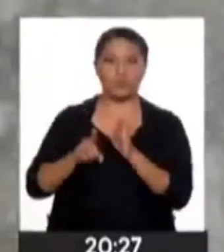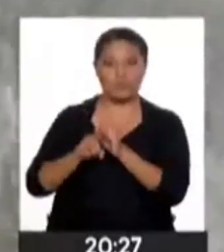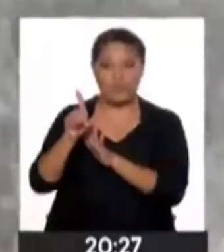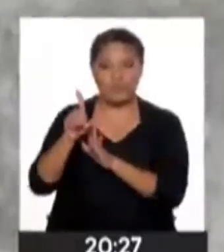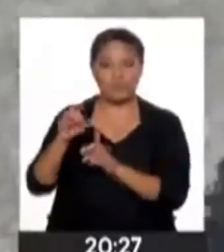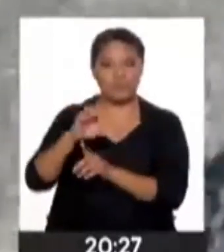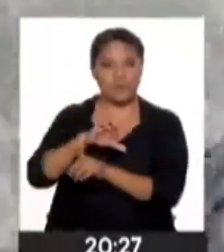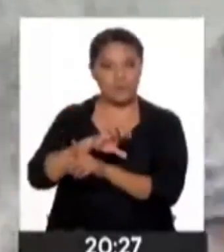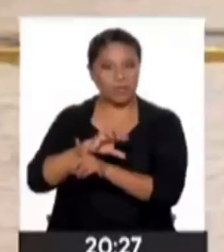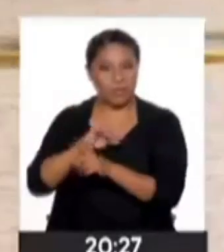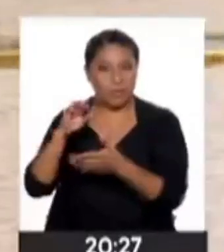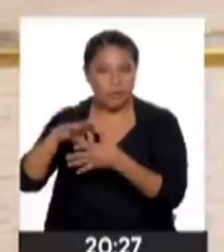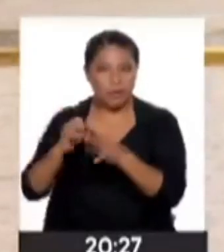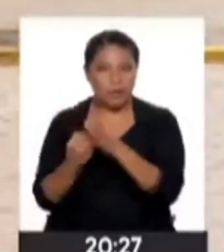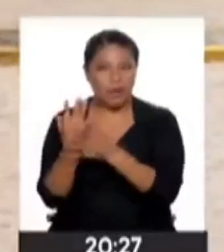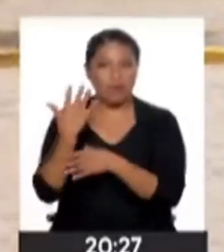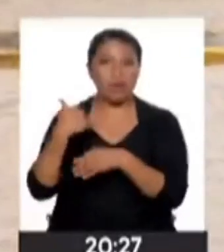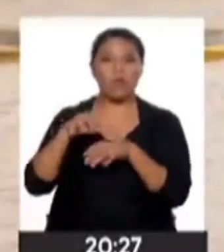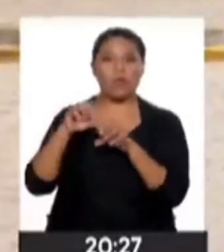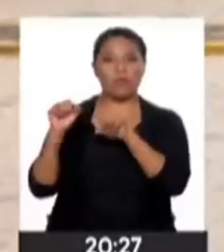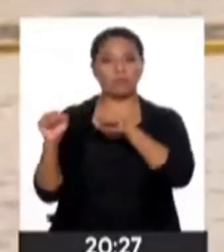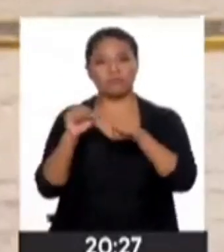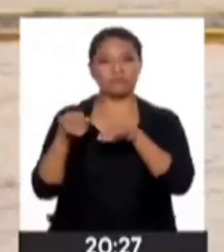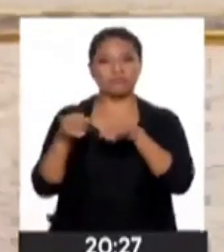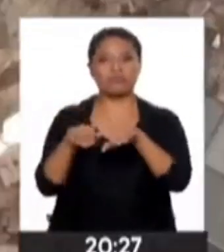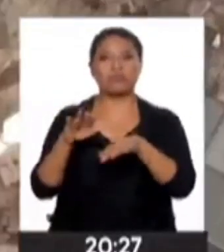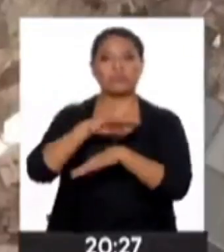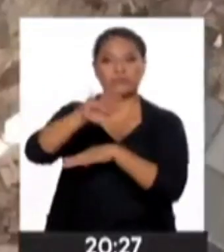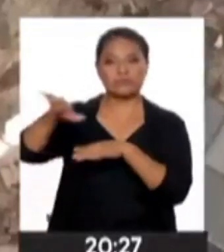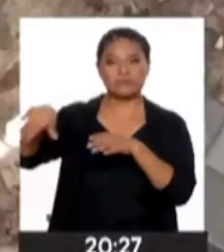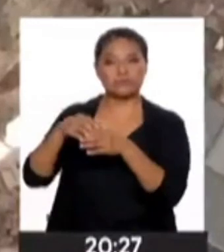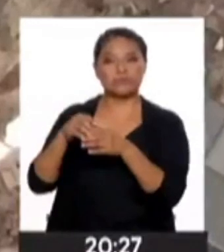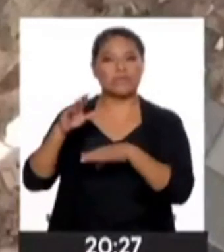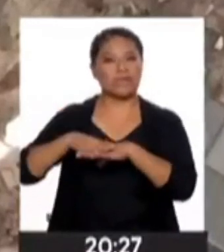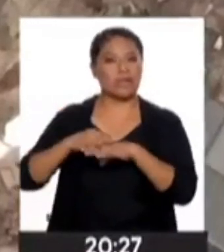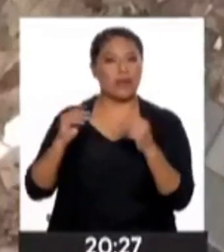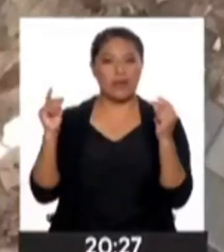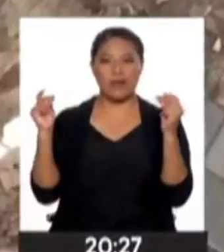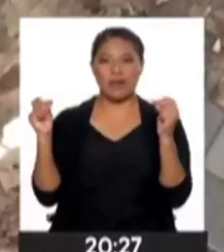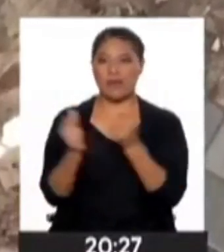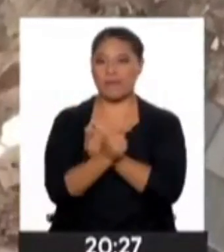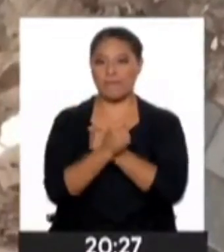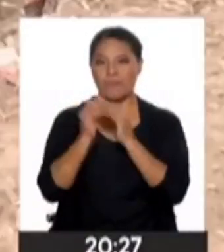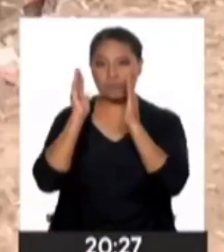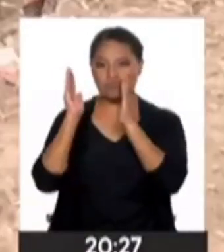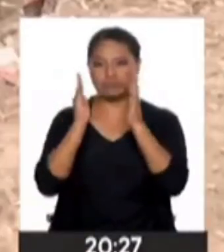y otras instituciones ejecutarán medidas de excepción e inmediatas